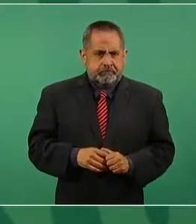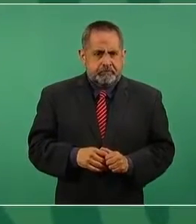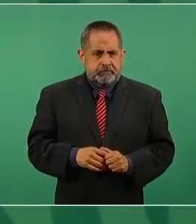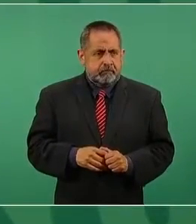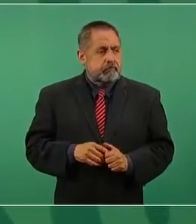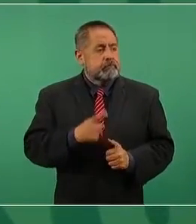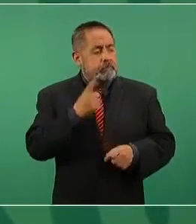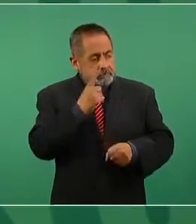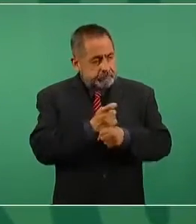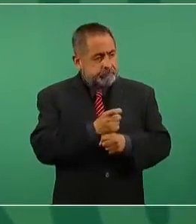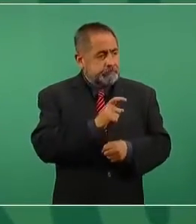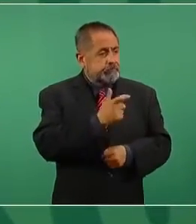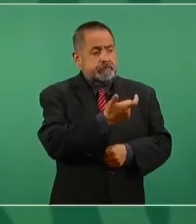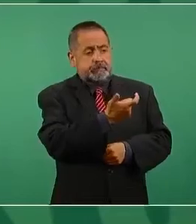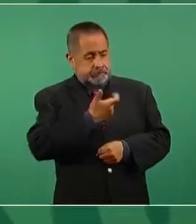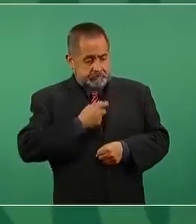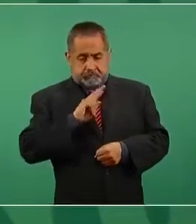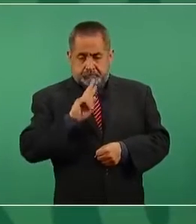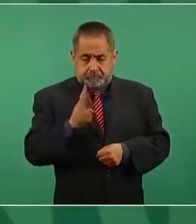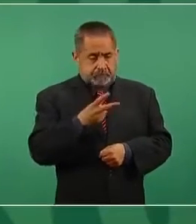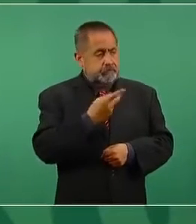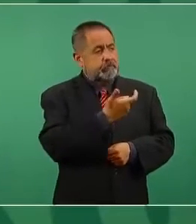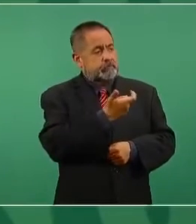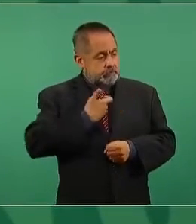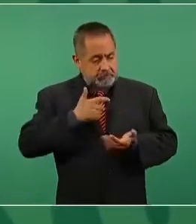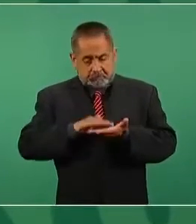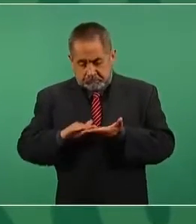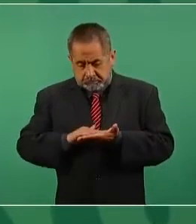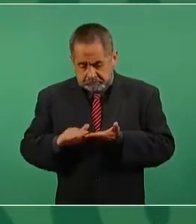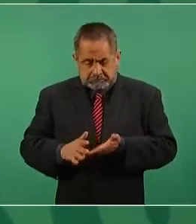una reparación al daño que se cometió,